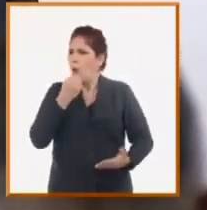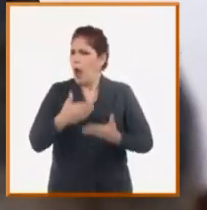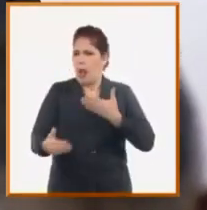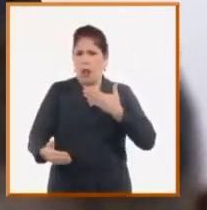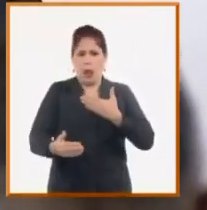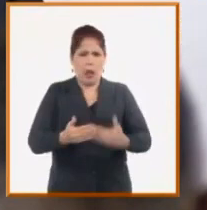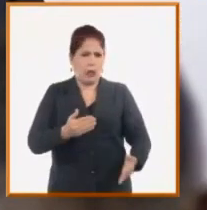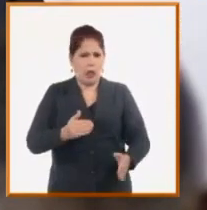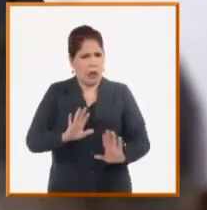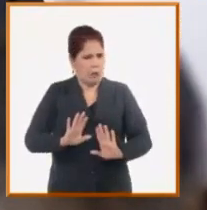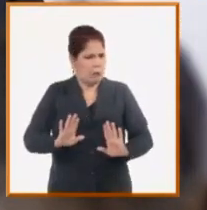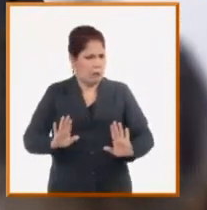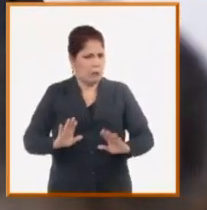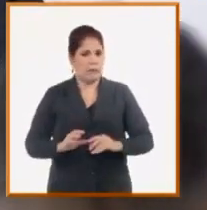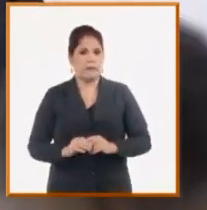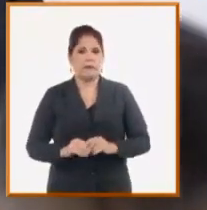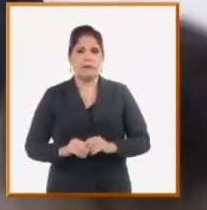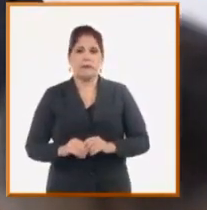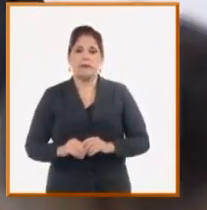estatal.